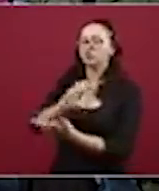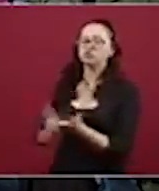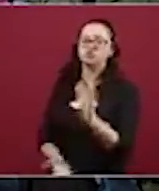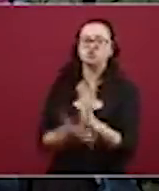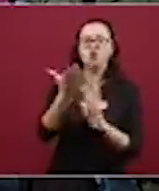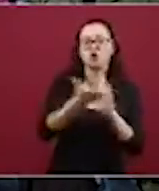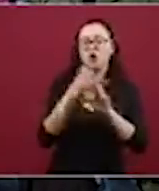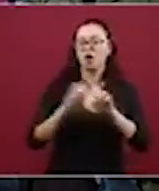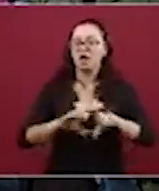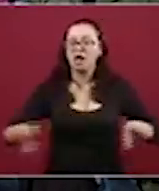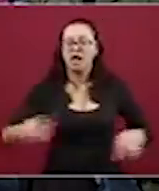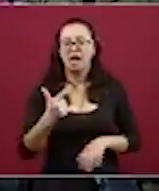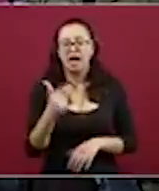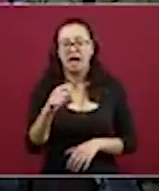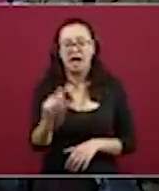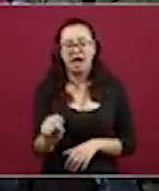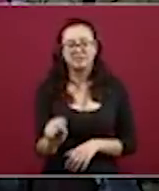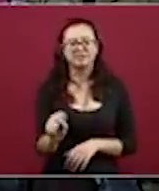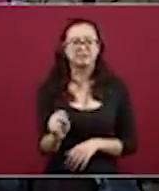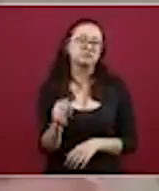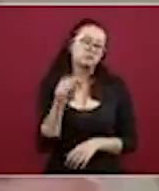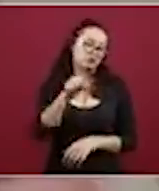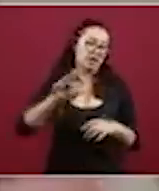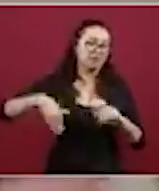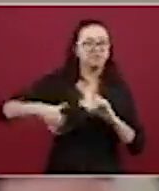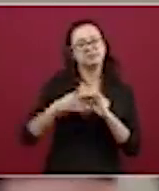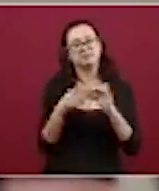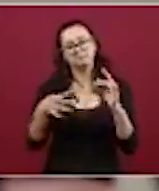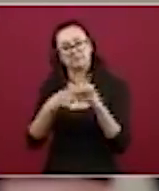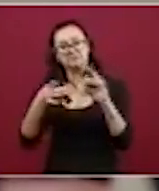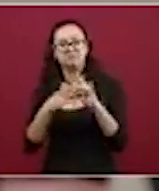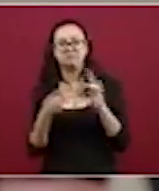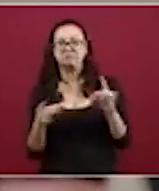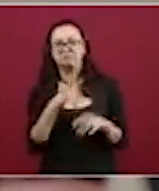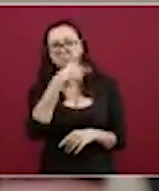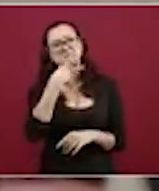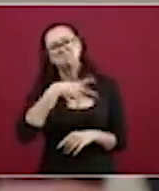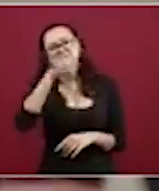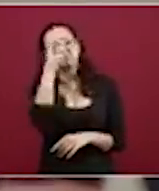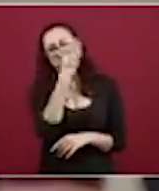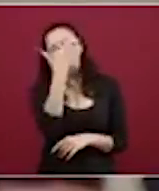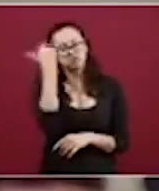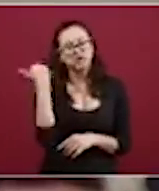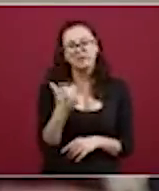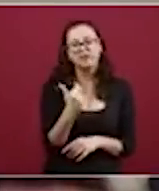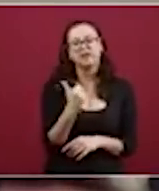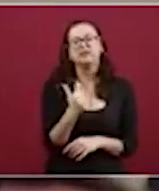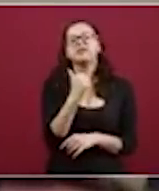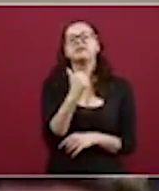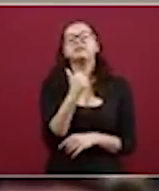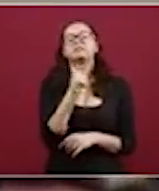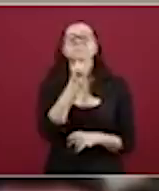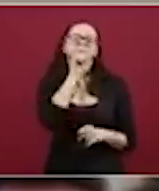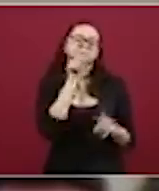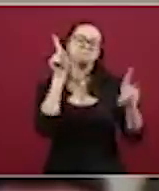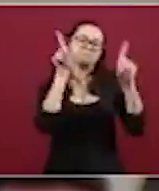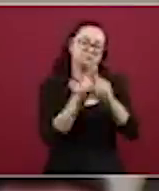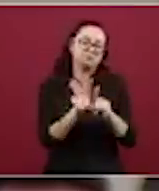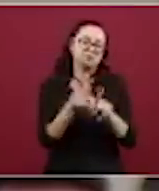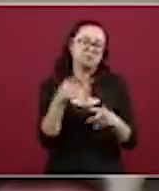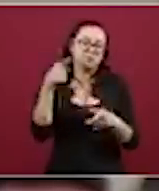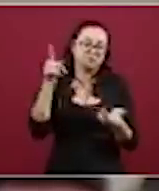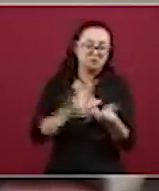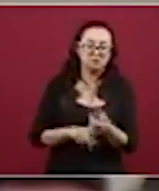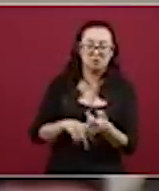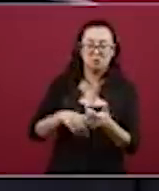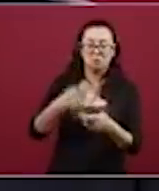construcción de los gasoductos a los que usted ha hecho referencia y que fueron expuestos también en el desfalco profundo,